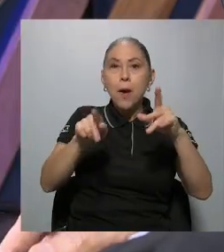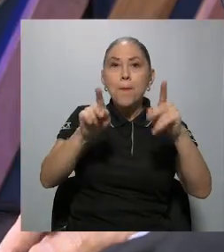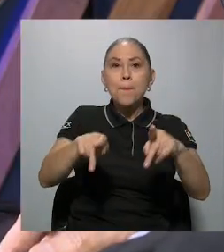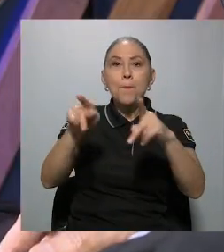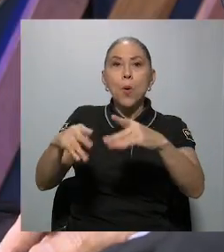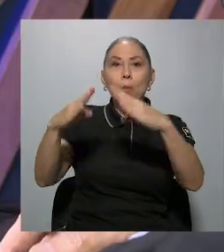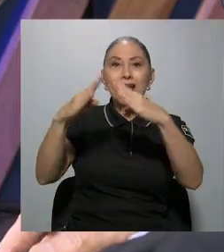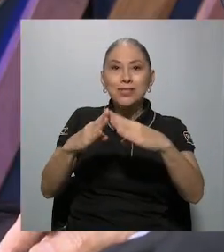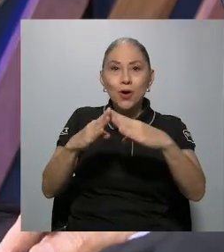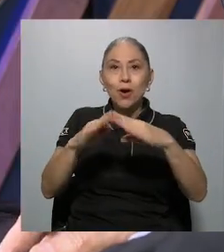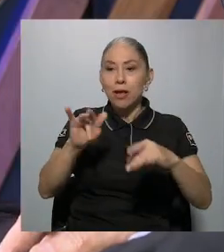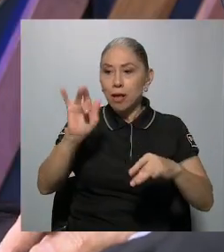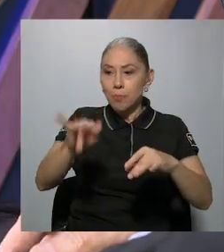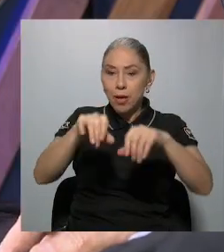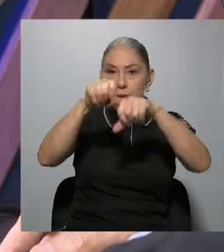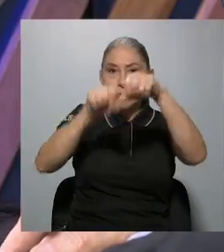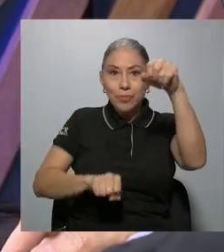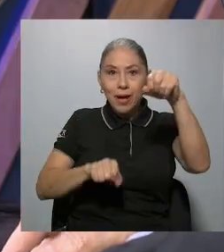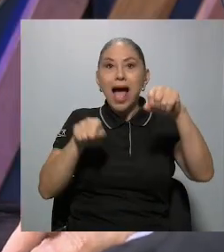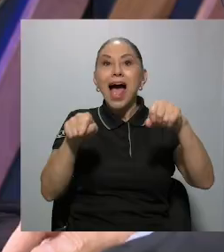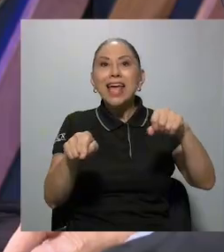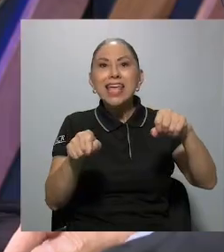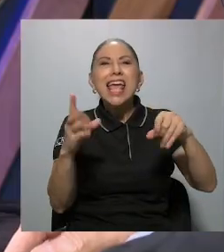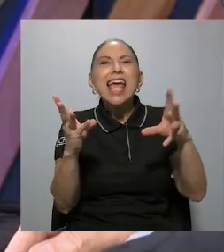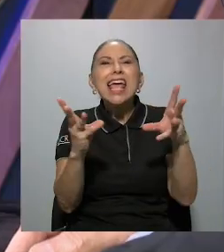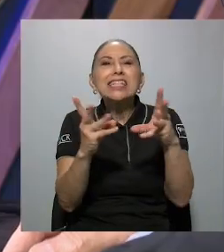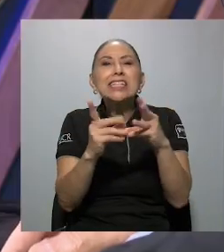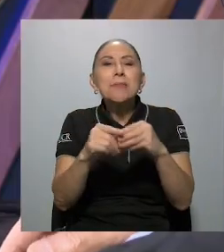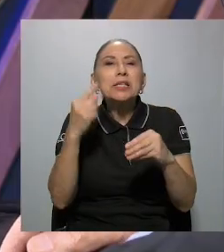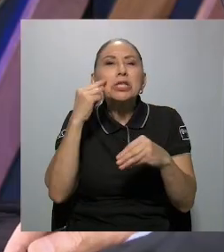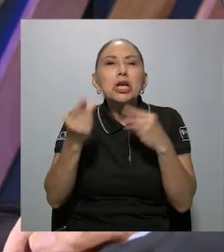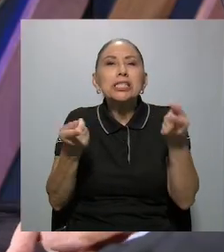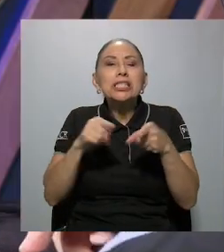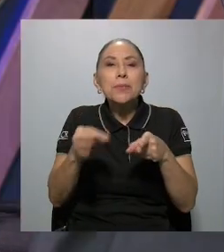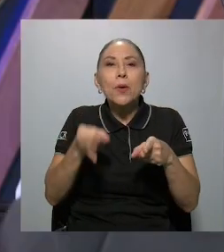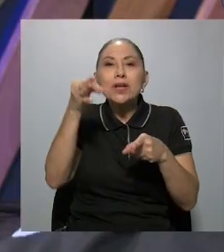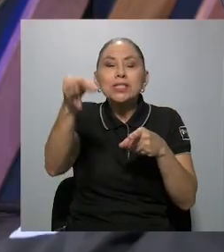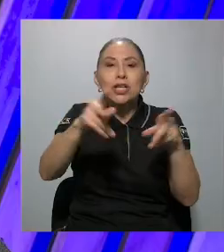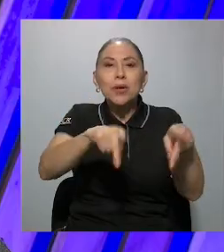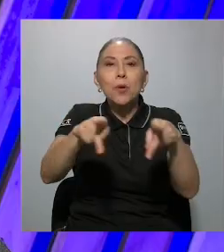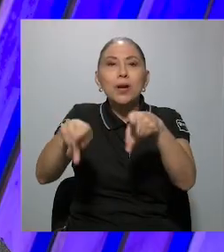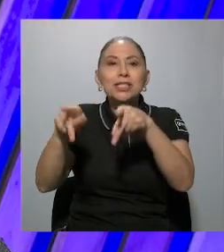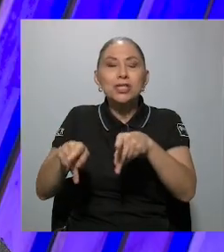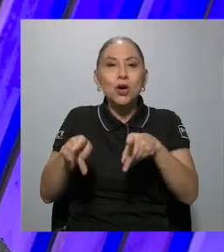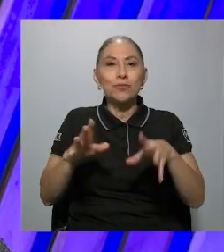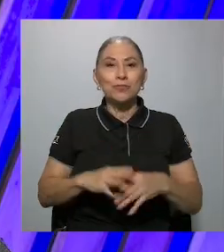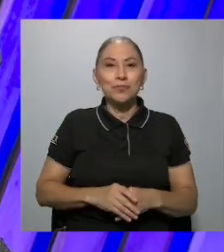de población a estimaciones y proyecciones de población. Pues